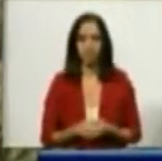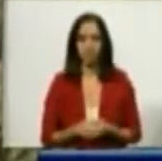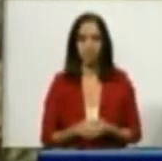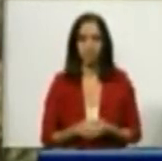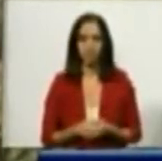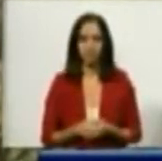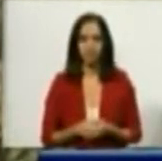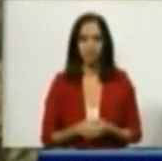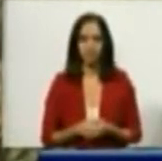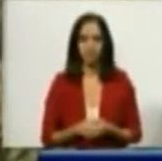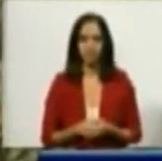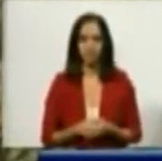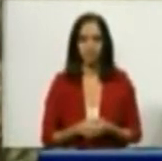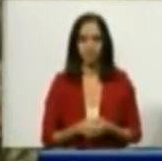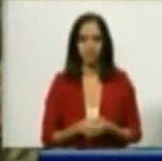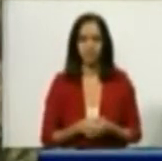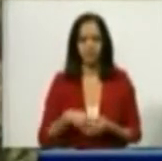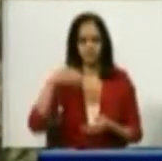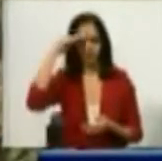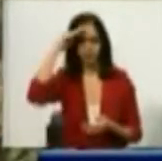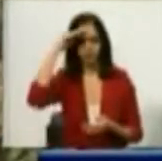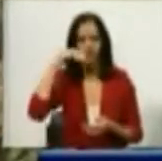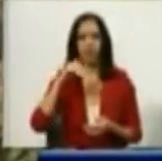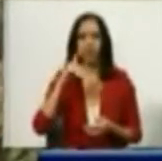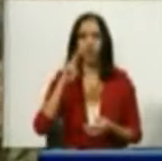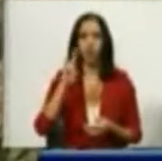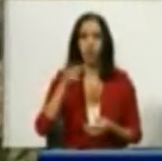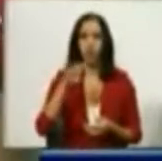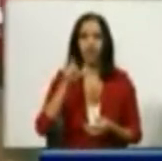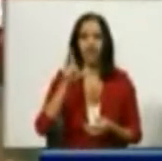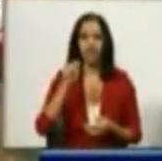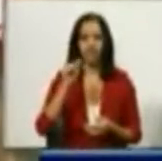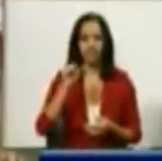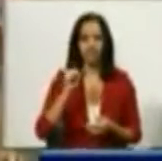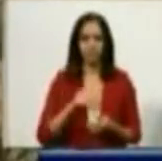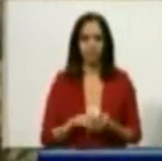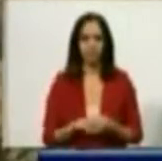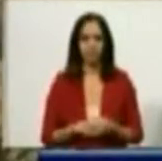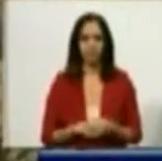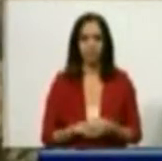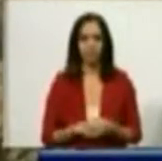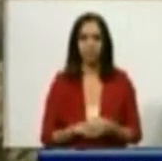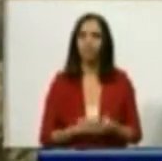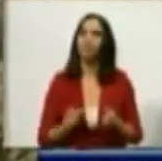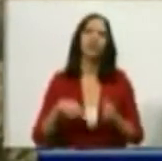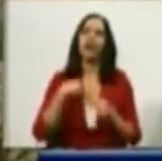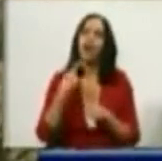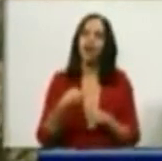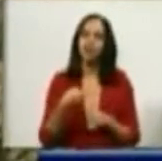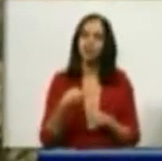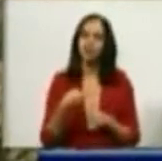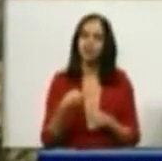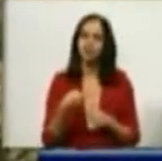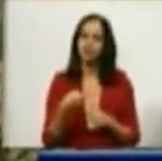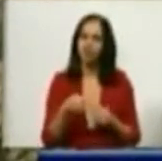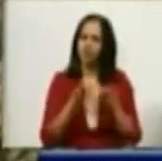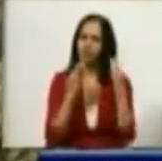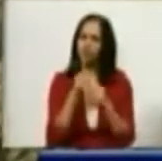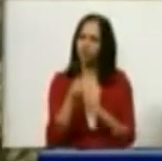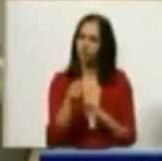capitán de corbeta pernia labrador Douglas la parte así hay otro labradores eso es